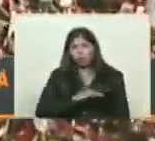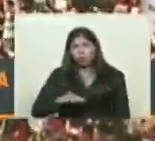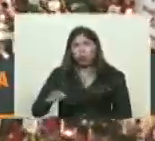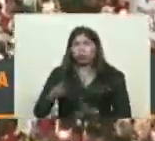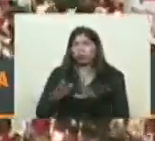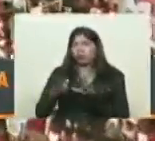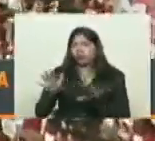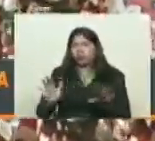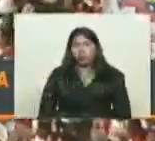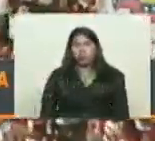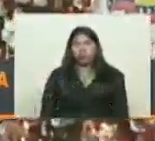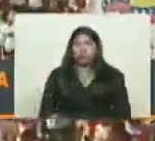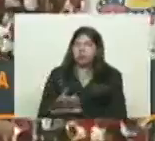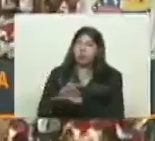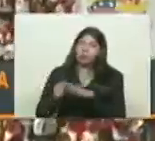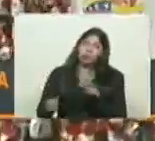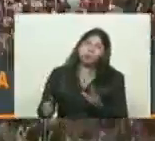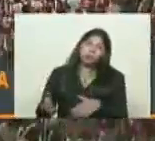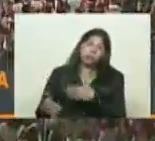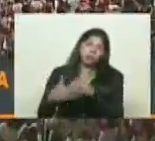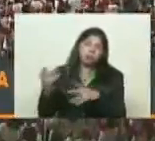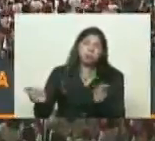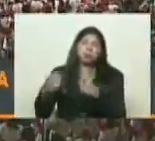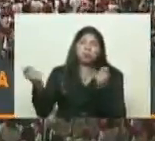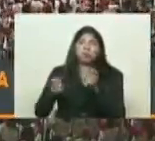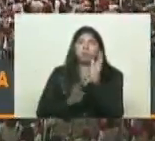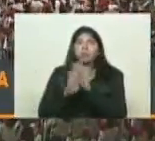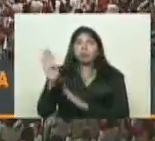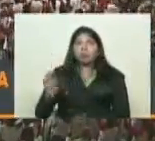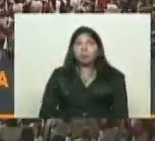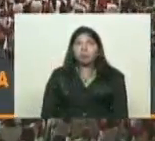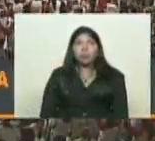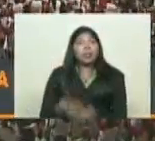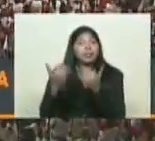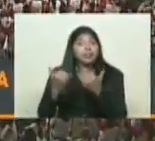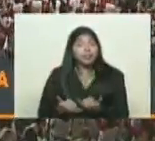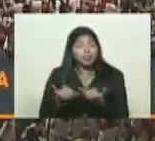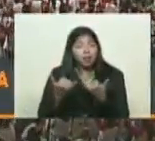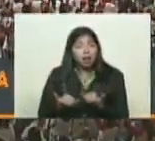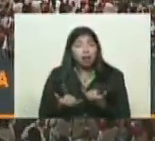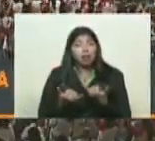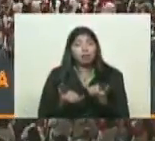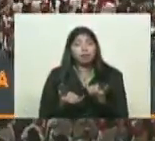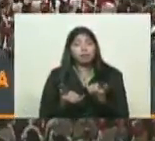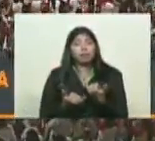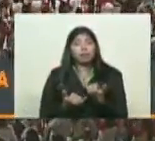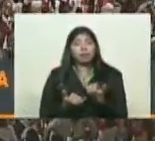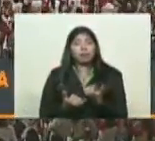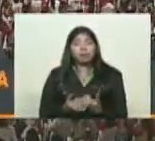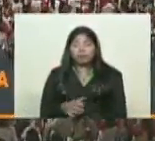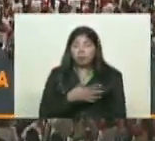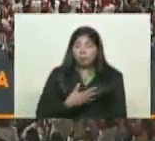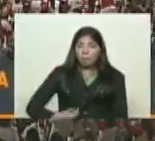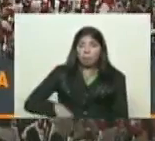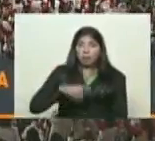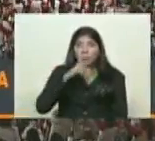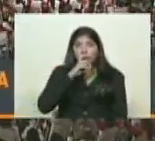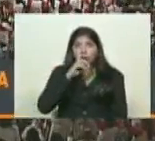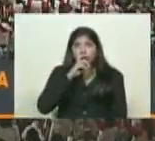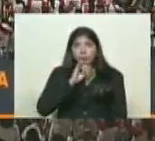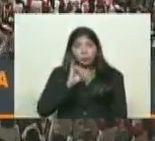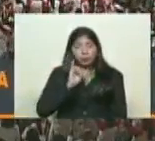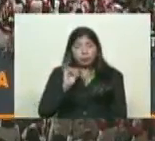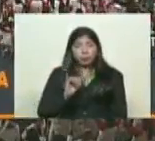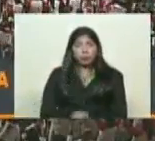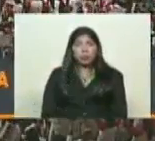adelanta el Ejecutivo Nacional. Y ya el presidente de la República Bolivariana de Venezuela, Nicolás Maduro, había anunciado